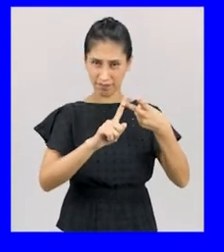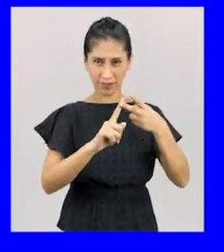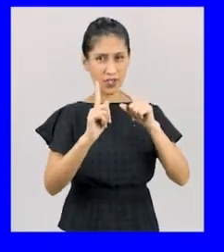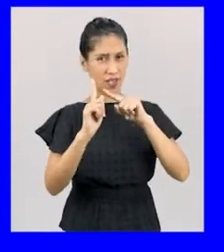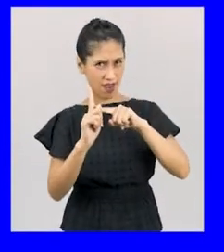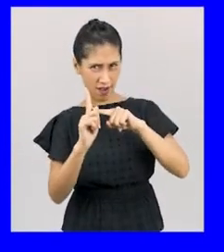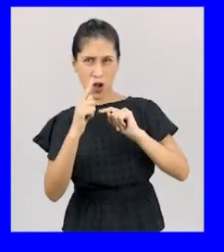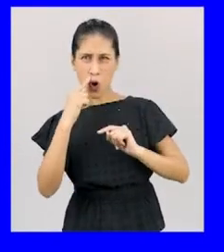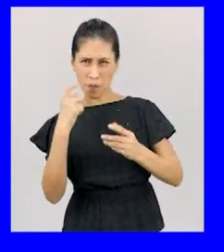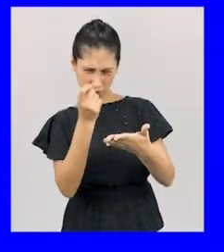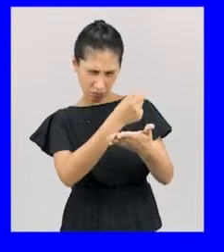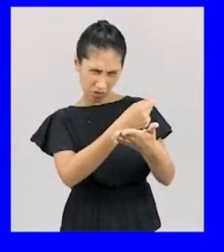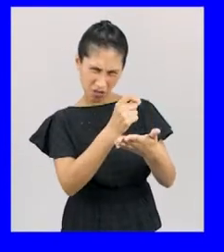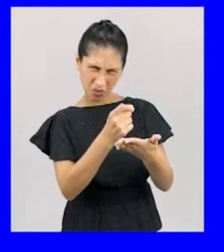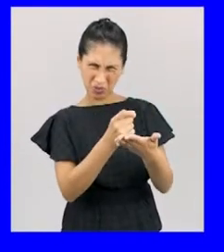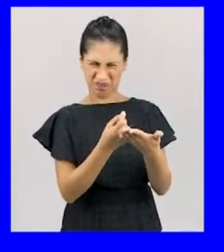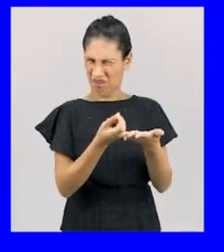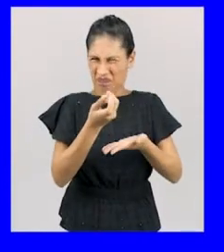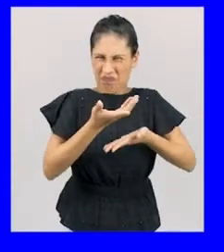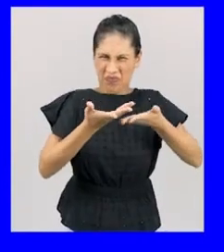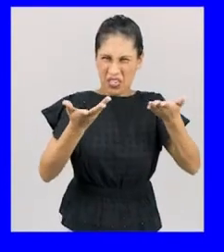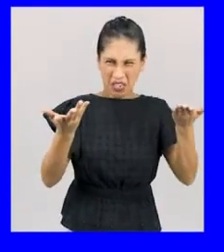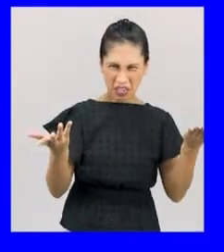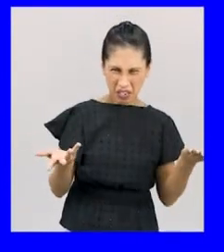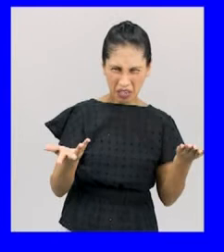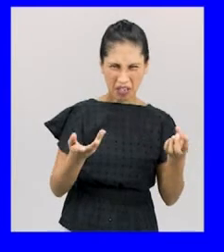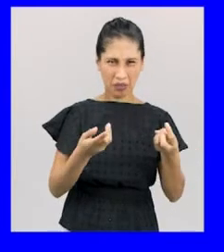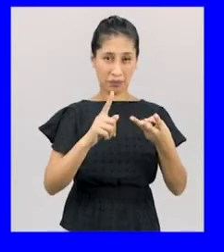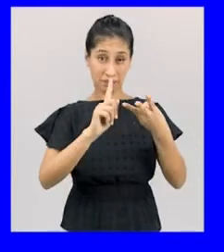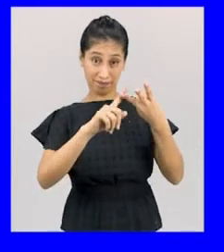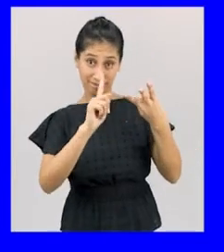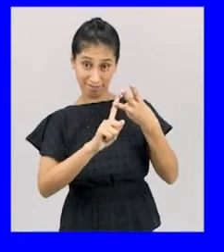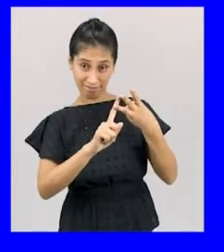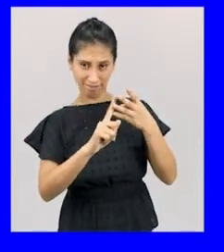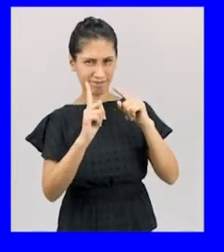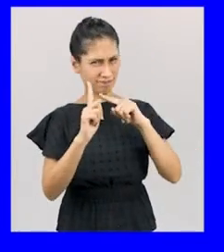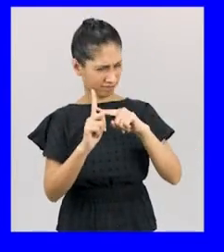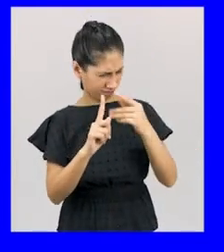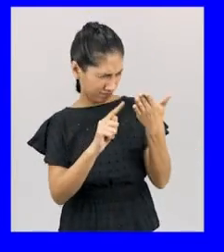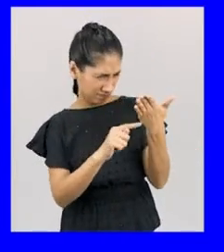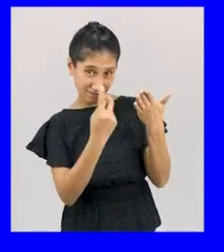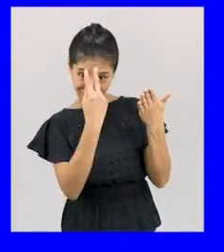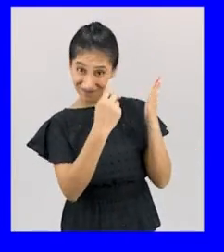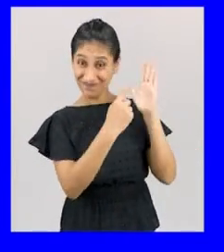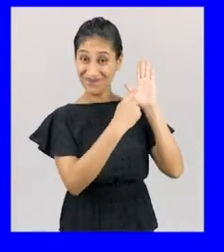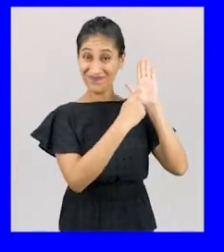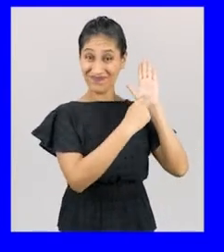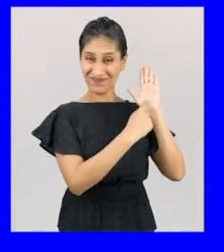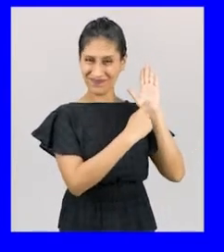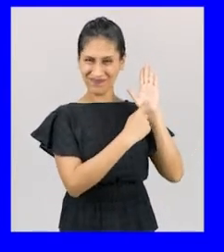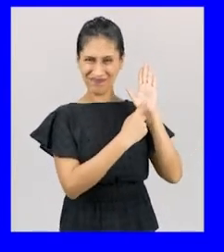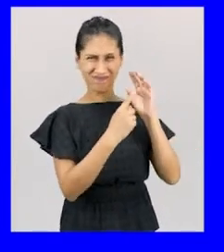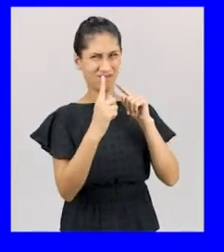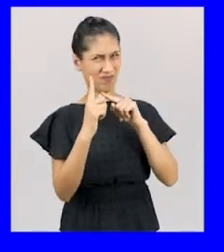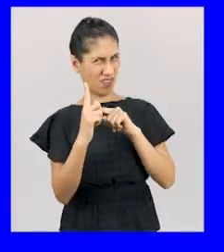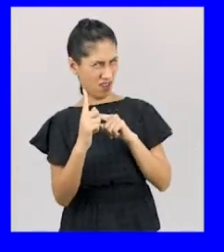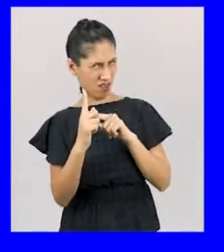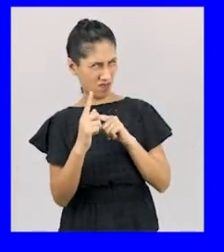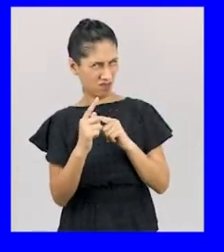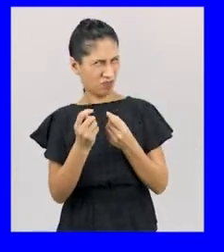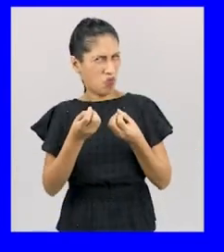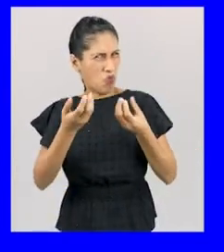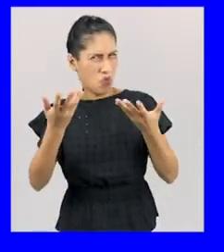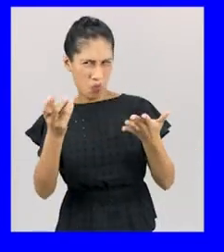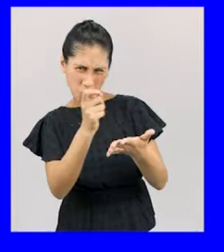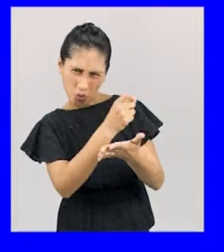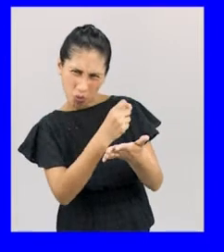el autor en la siguiente expresión? ¿Qué clase de argumentos presenta el autor? ¿Cuál es la actitud que asume el